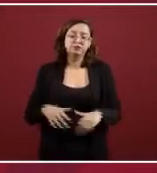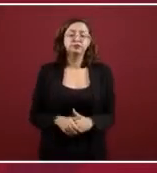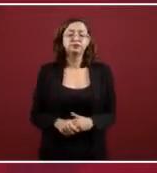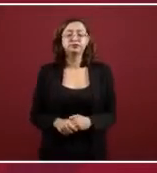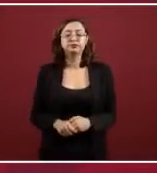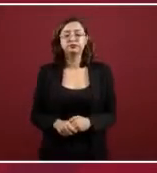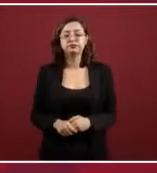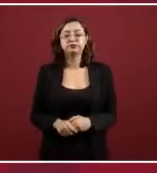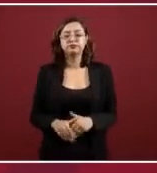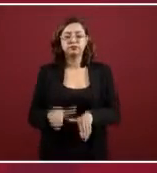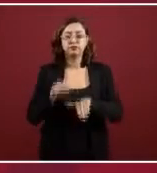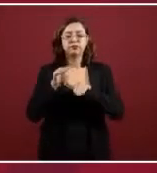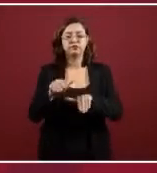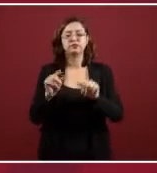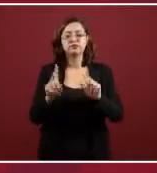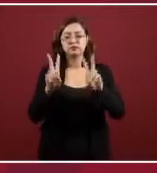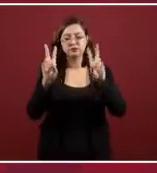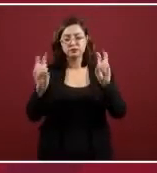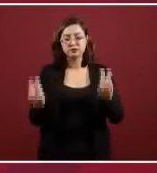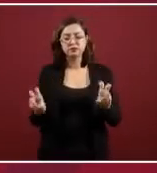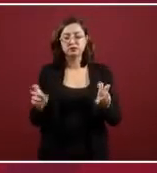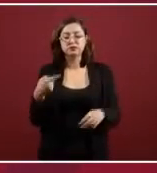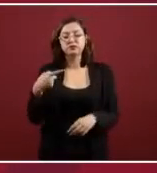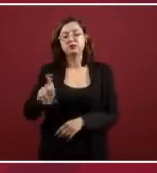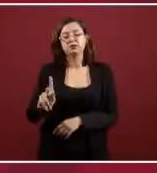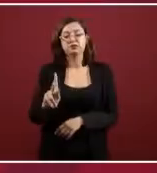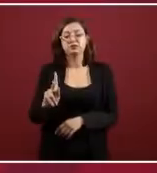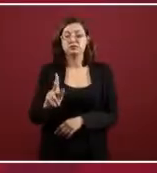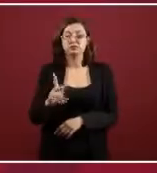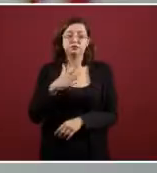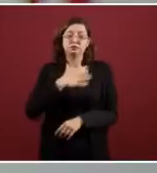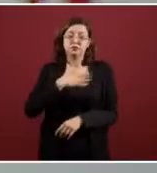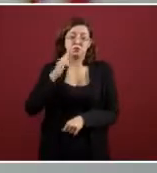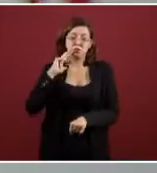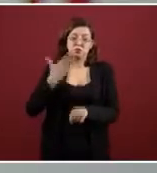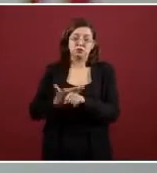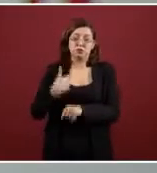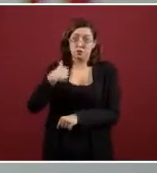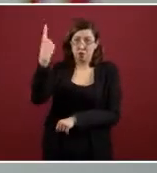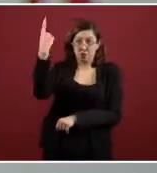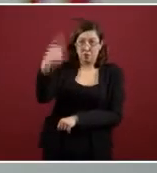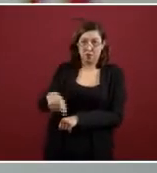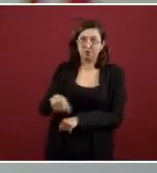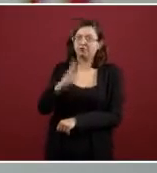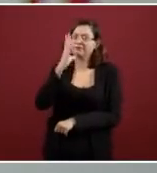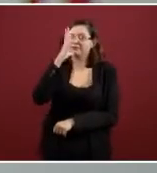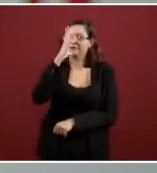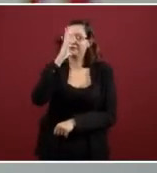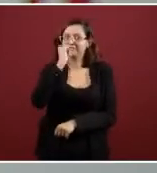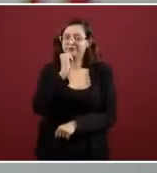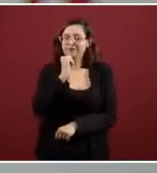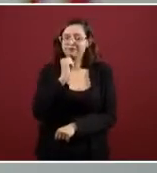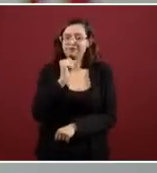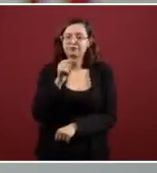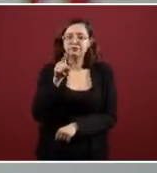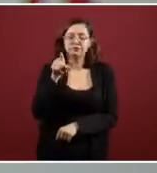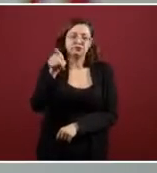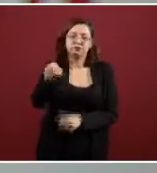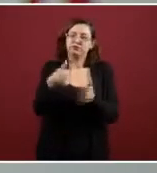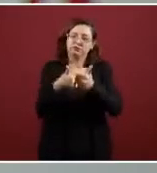informar sobre el tema, pero eso corresponde a una decisión